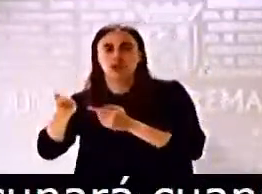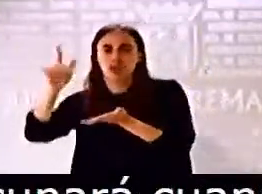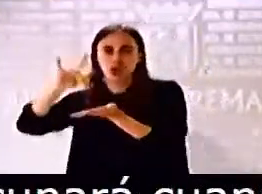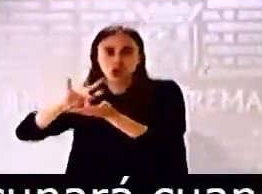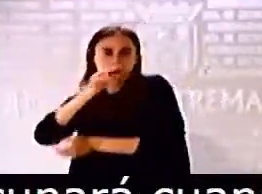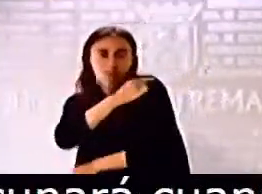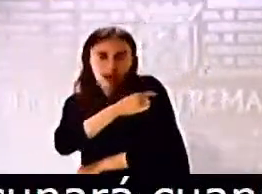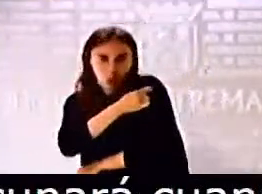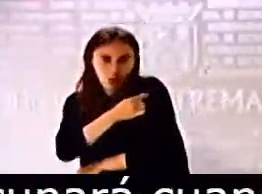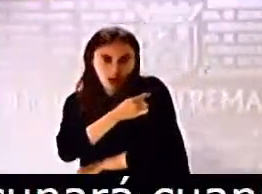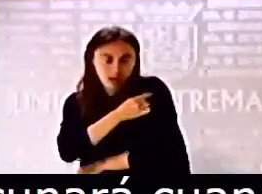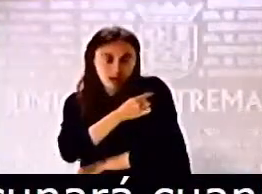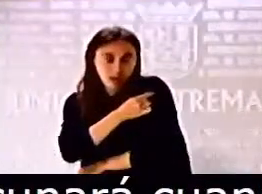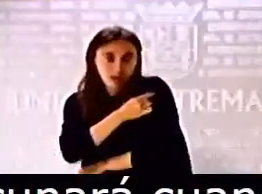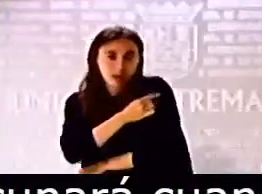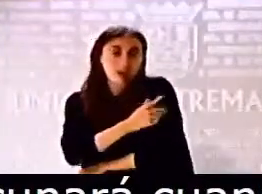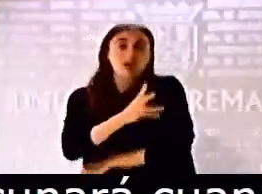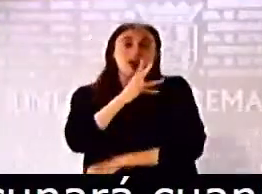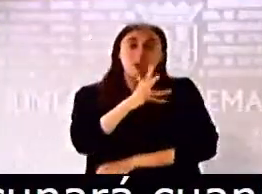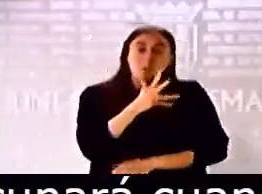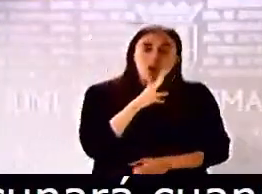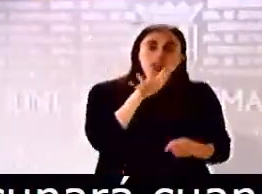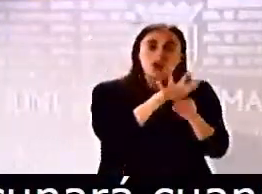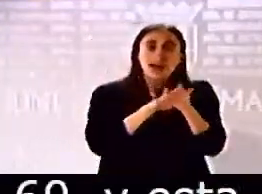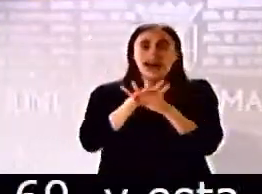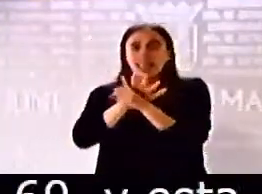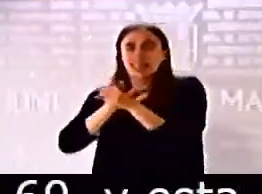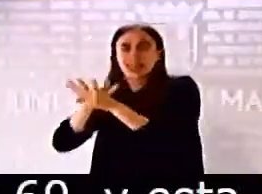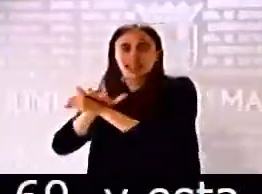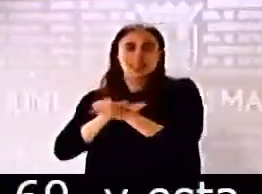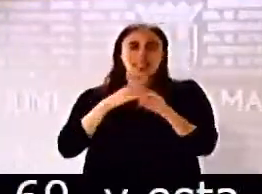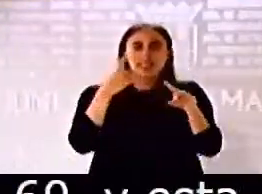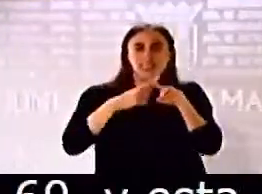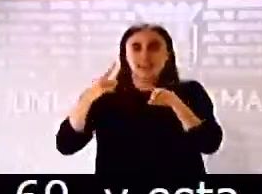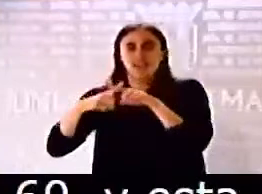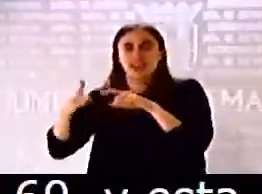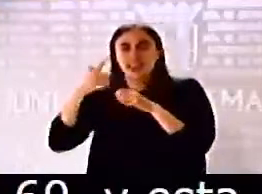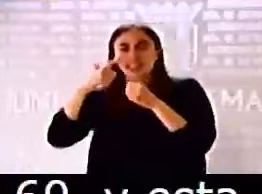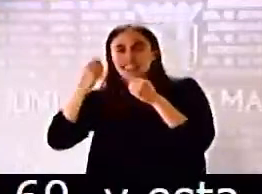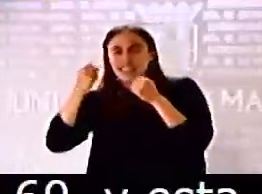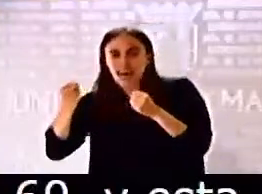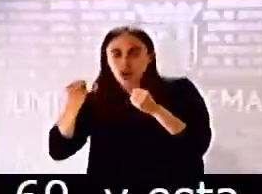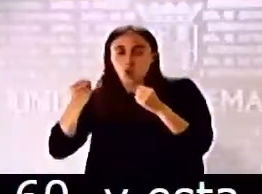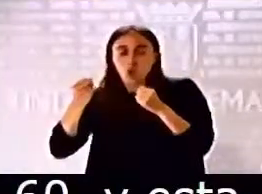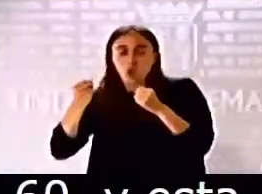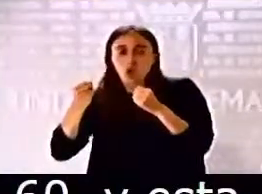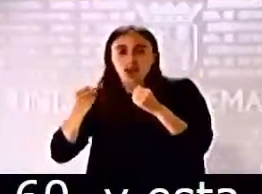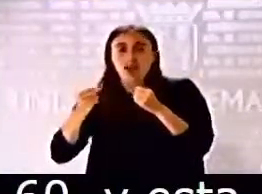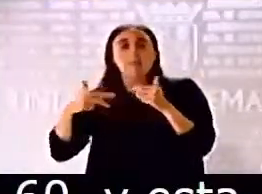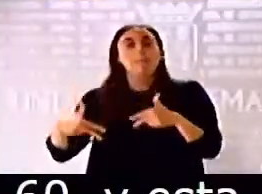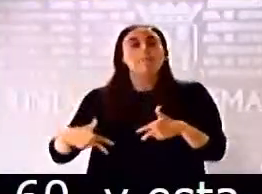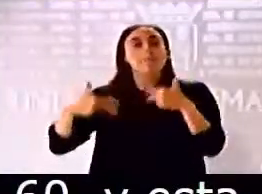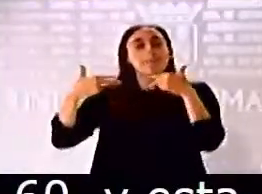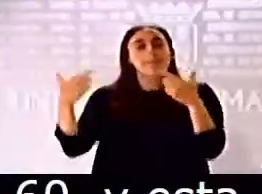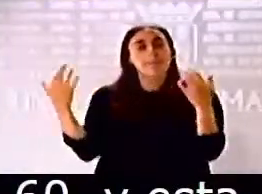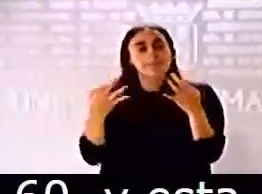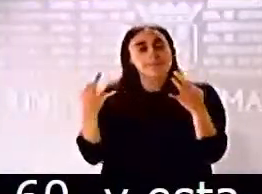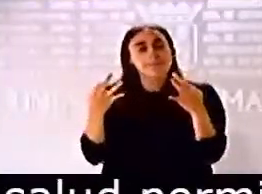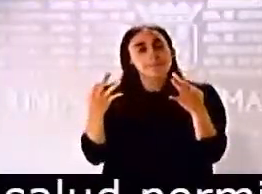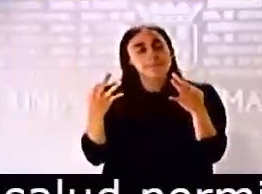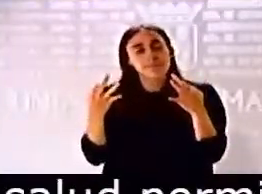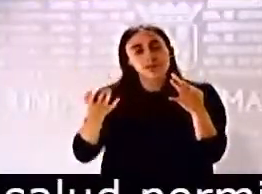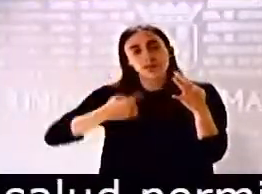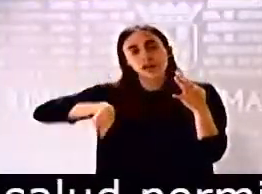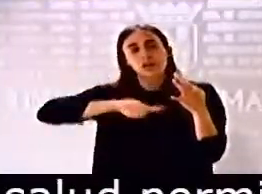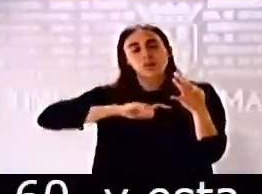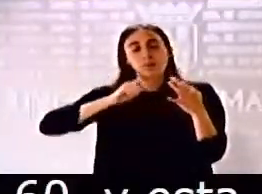Y hay diferencias entre las diferentes áreas de salud, y estas diferencias entre las diferentes áreas de salud permiten, sin duda ninguna, que podamos